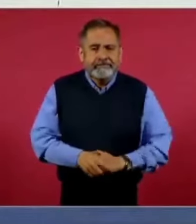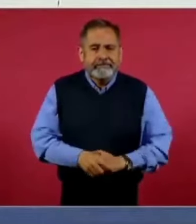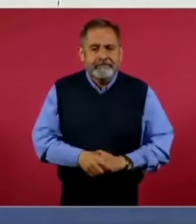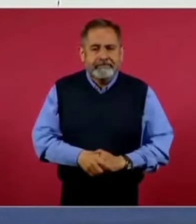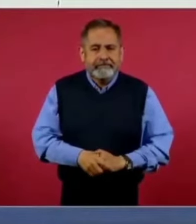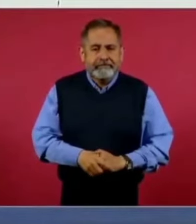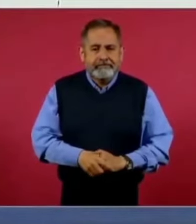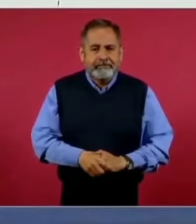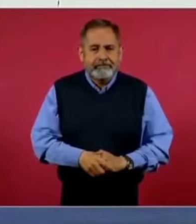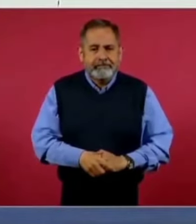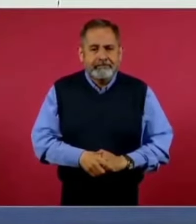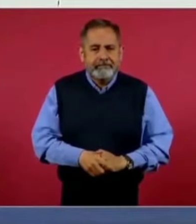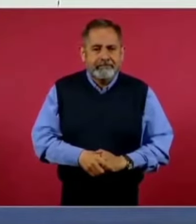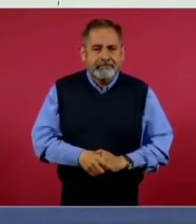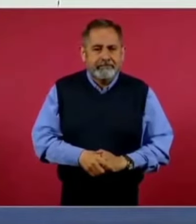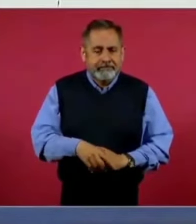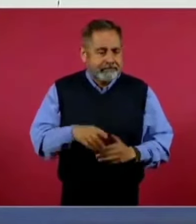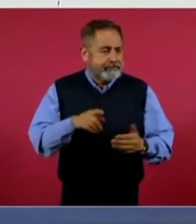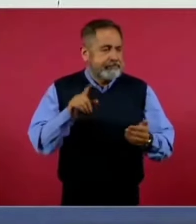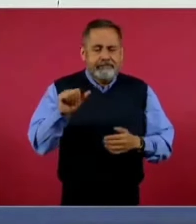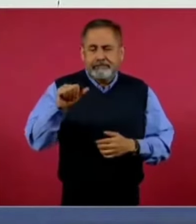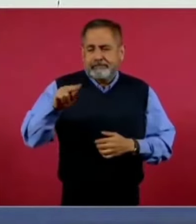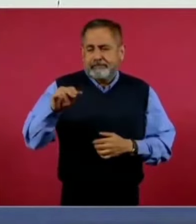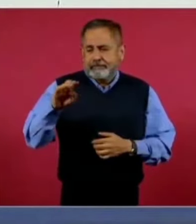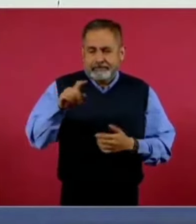eh lo de